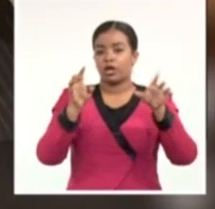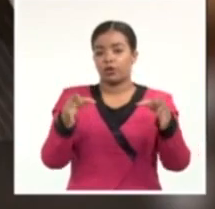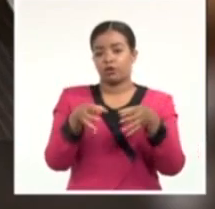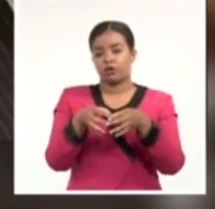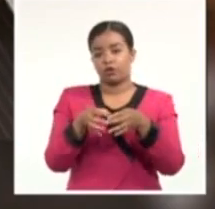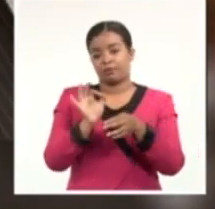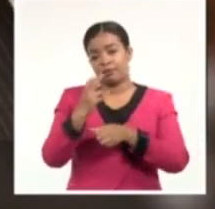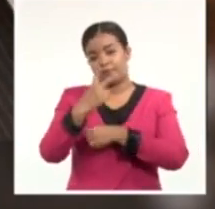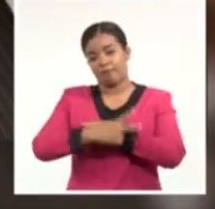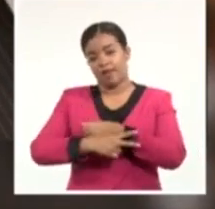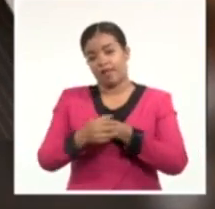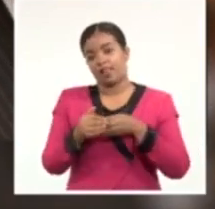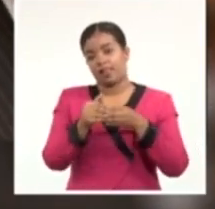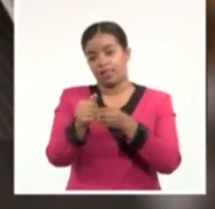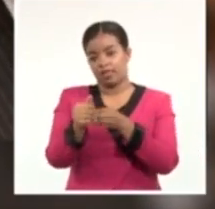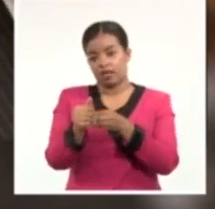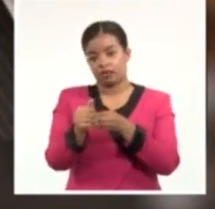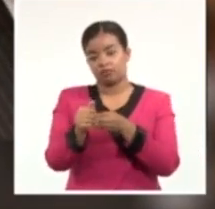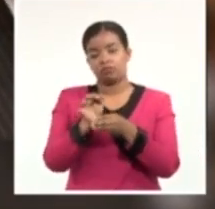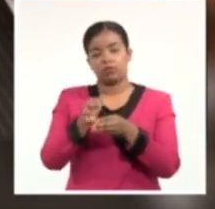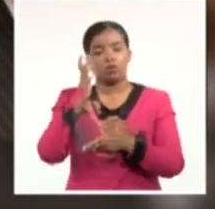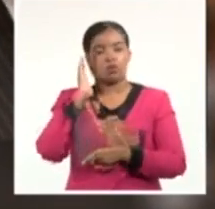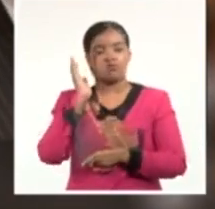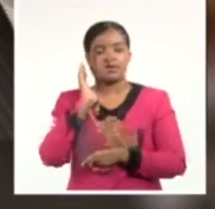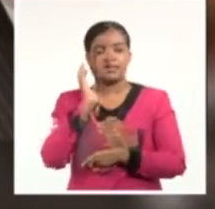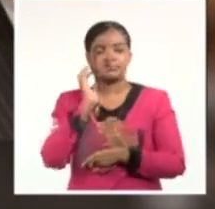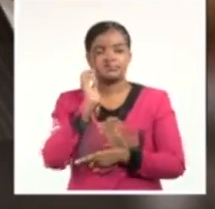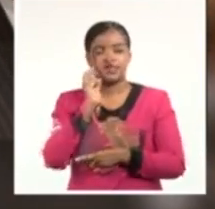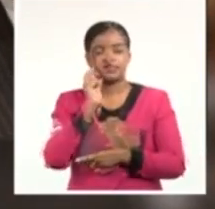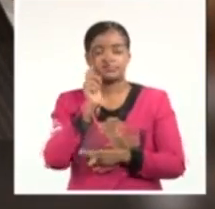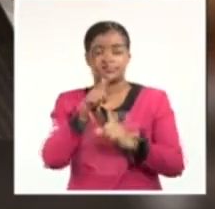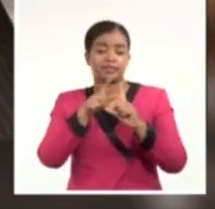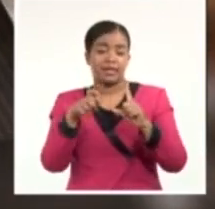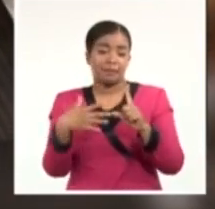la conferencia de las partes sobre cambio climático,